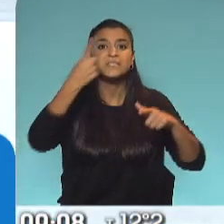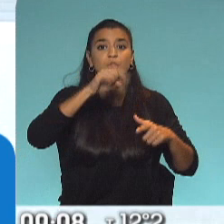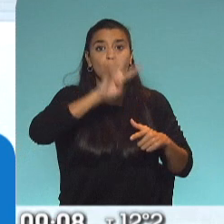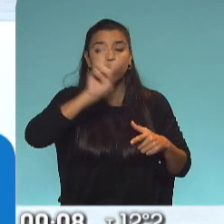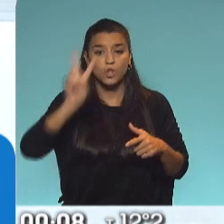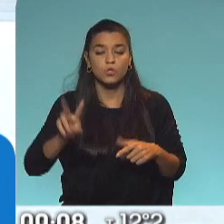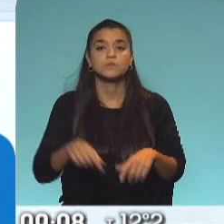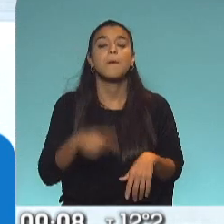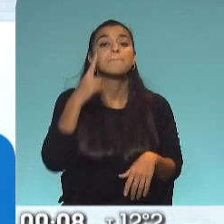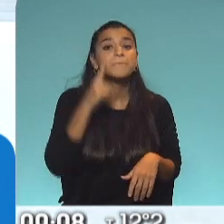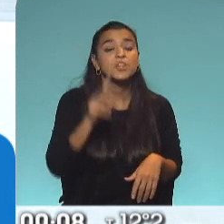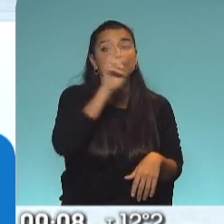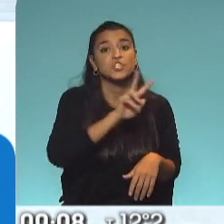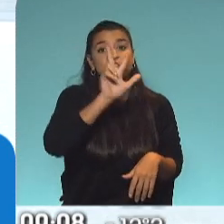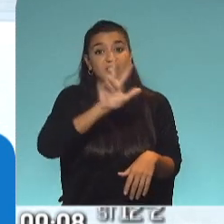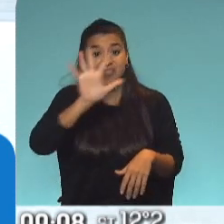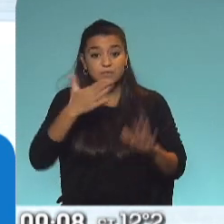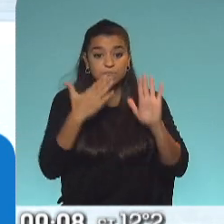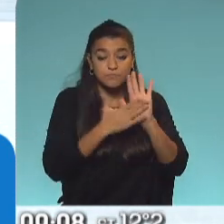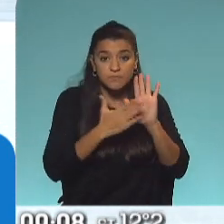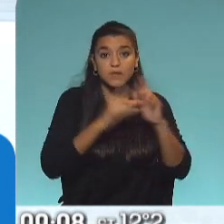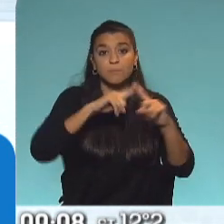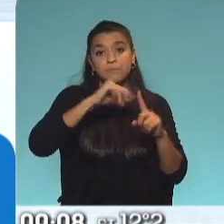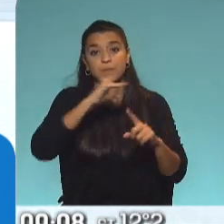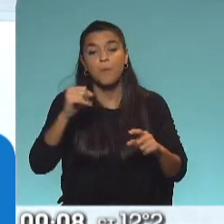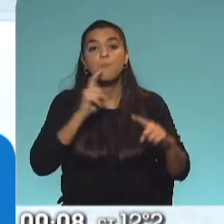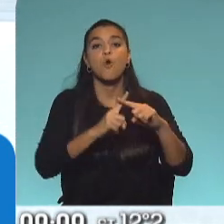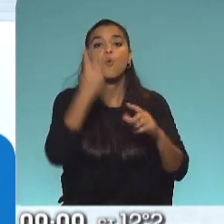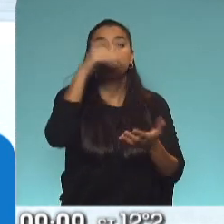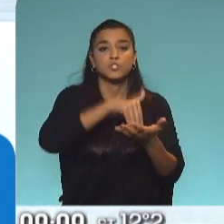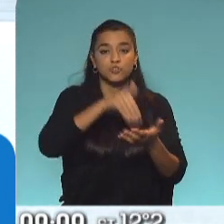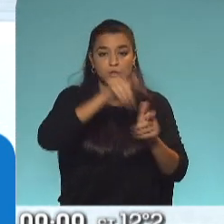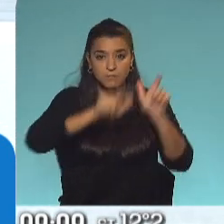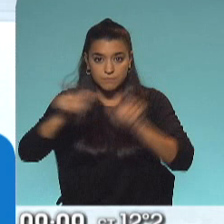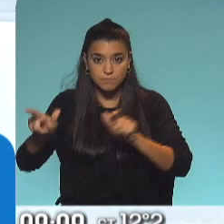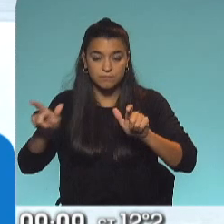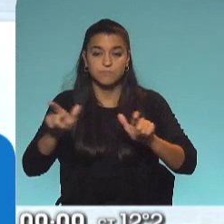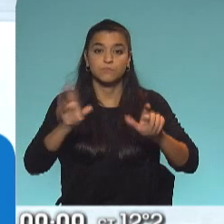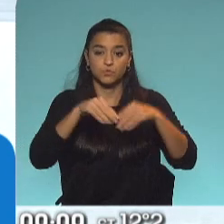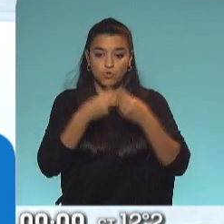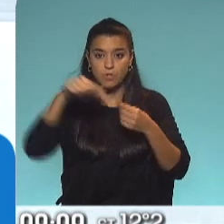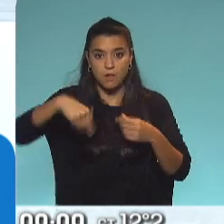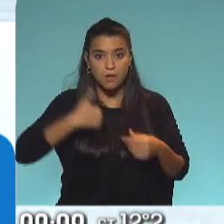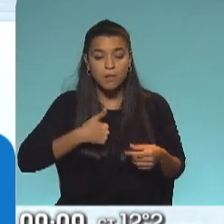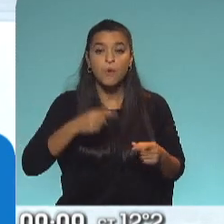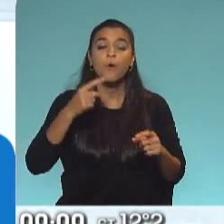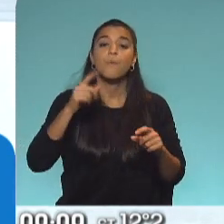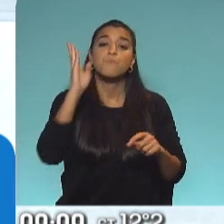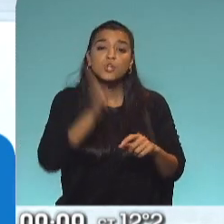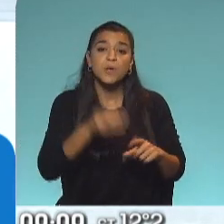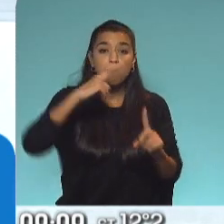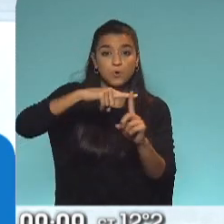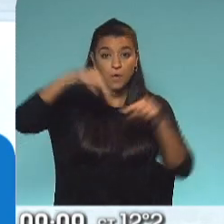mil doscientos treinta y cinco tests por millón de habitantes se acumulan en nuestro país y el porcentaje de positividad